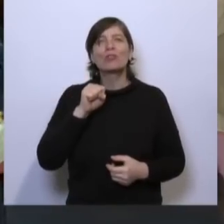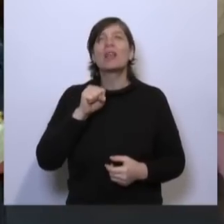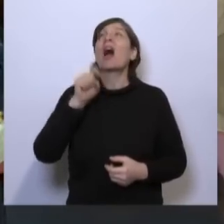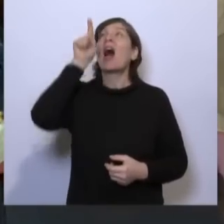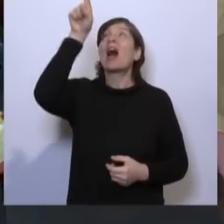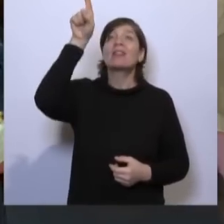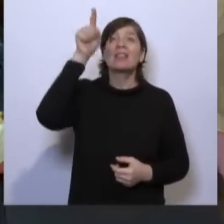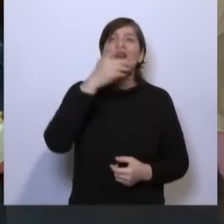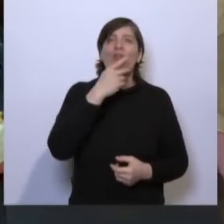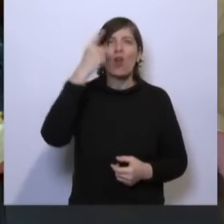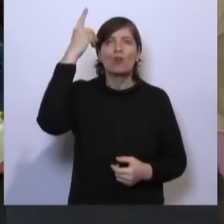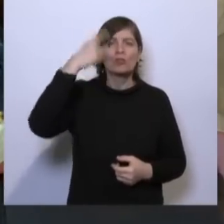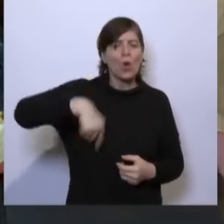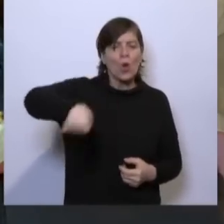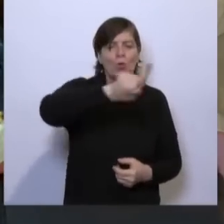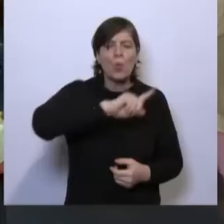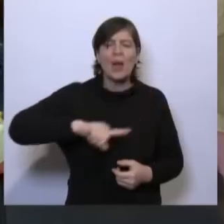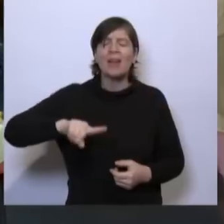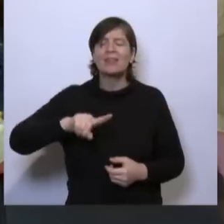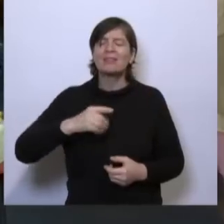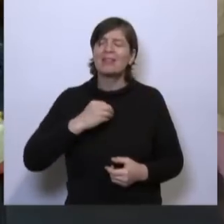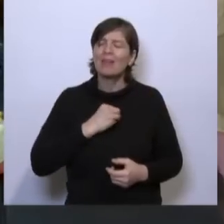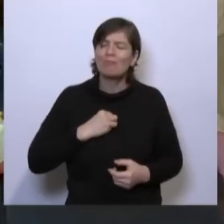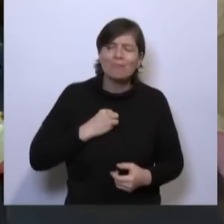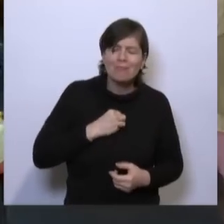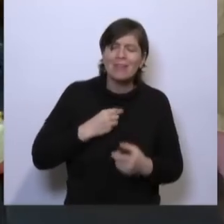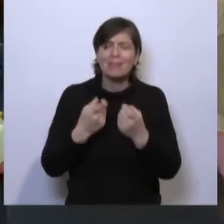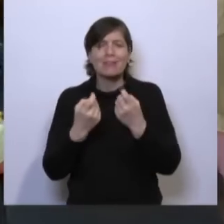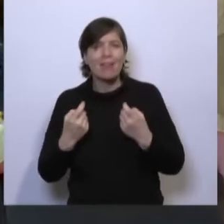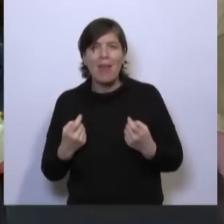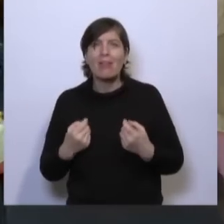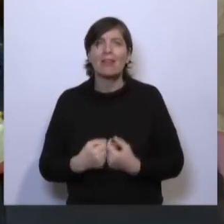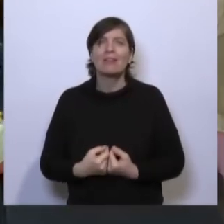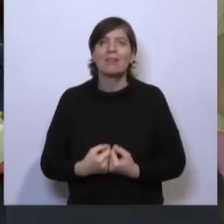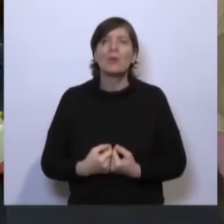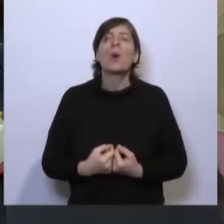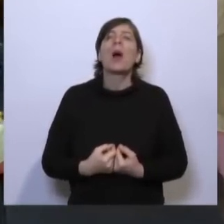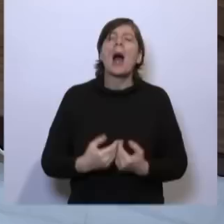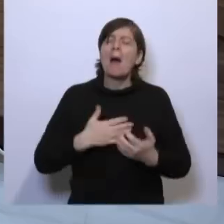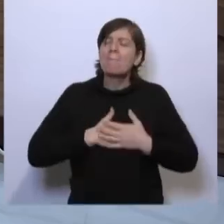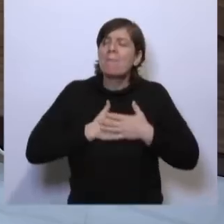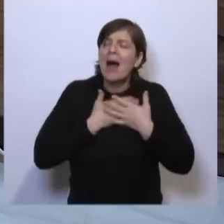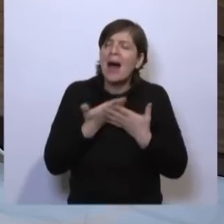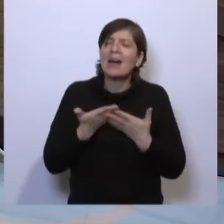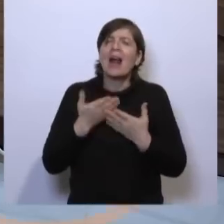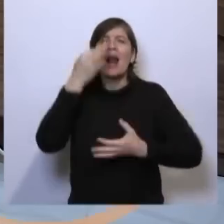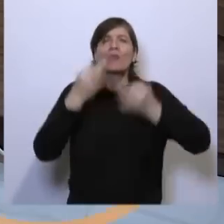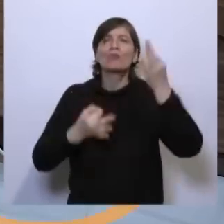Traemos aquí nuestra justa inquietud, amar